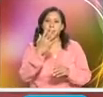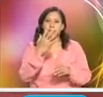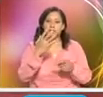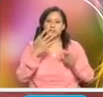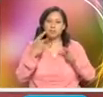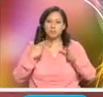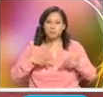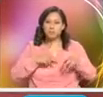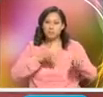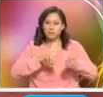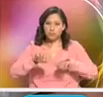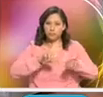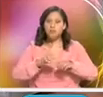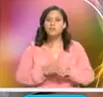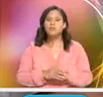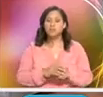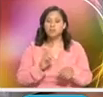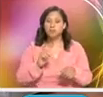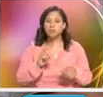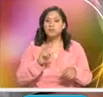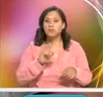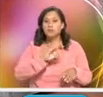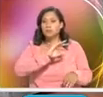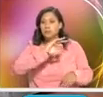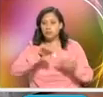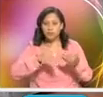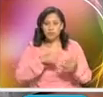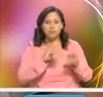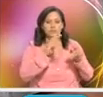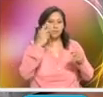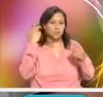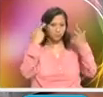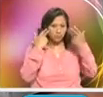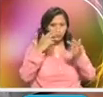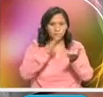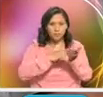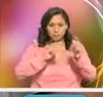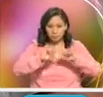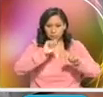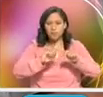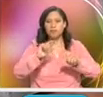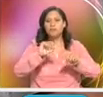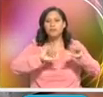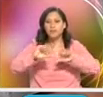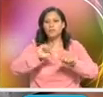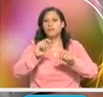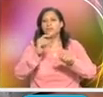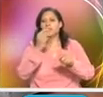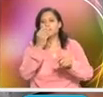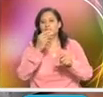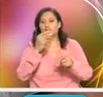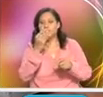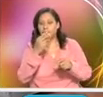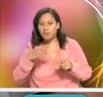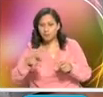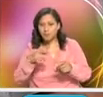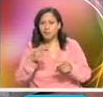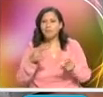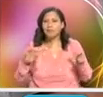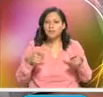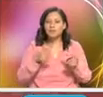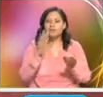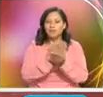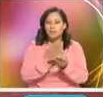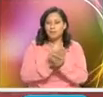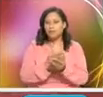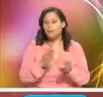empleados, que todos los giros posibles, estéticas, papelerías, abarroterías, fondas, taquerías,